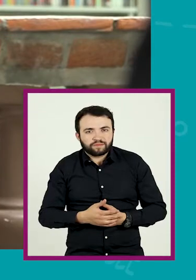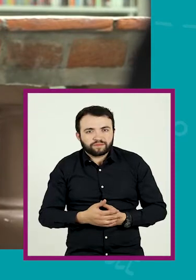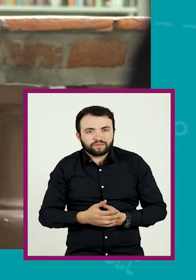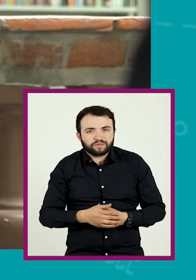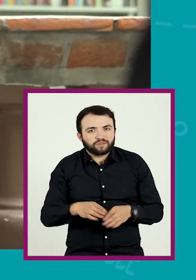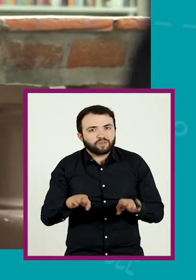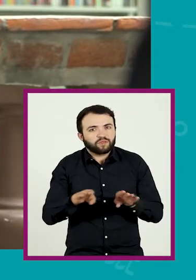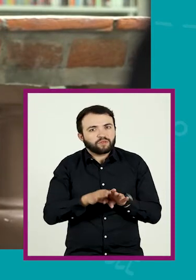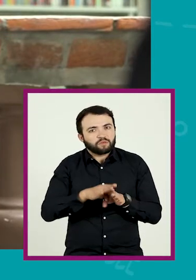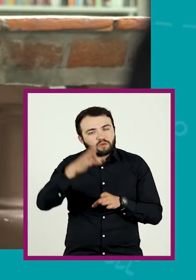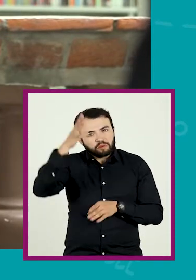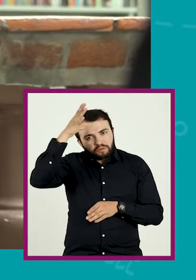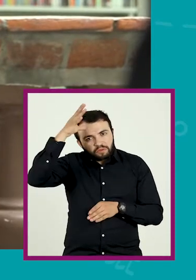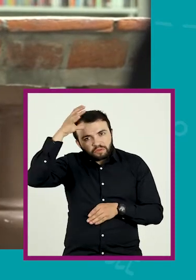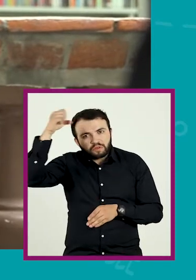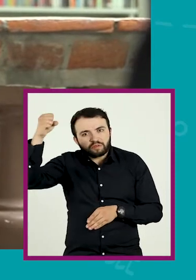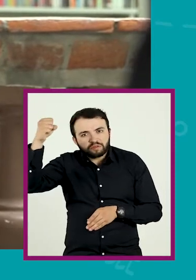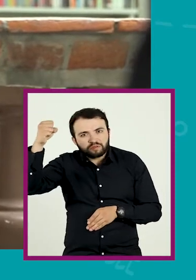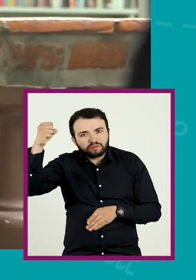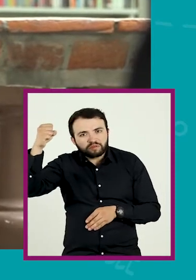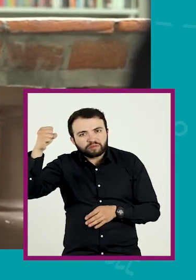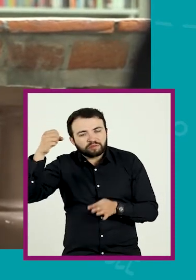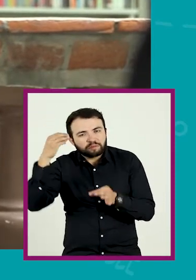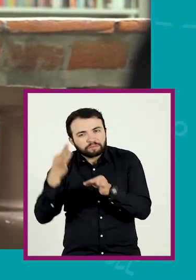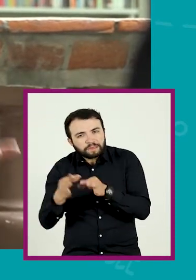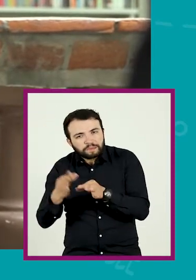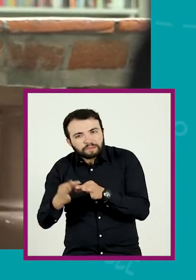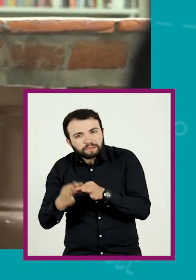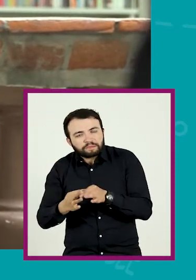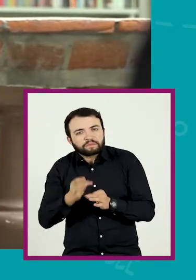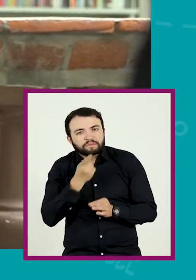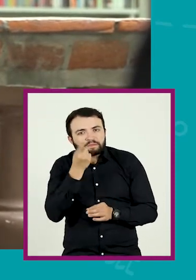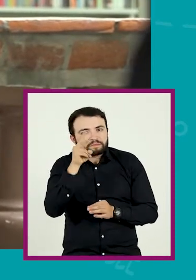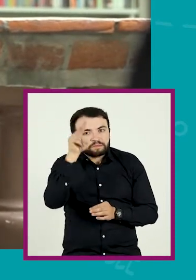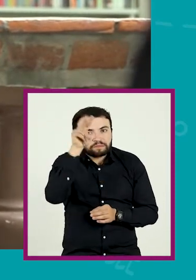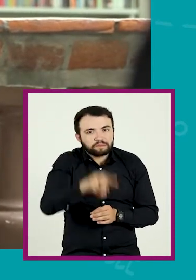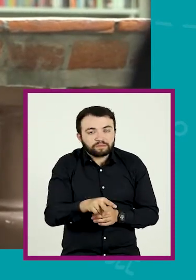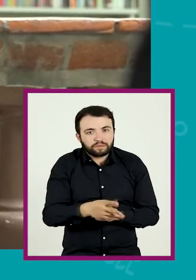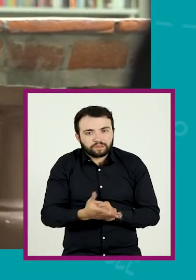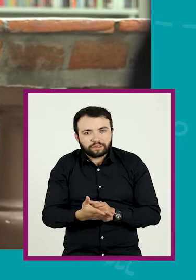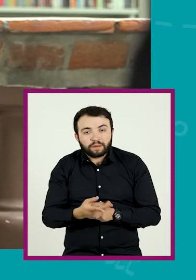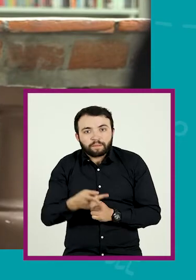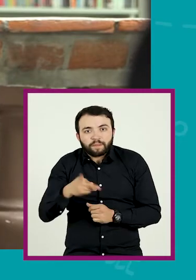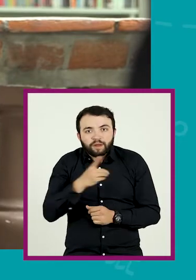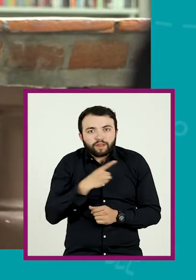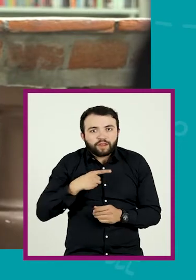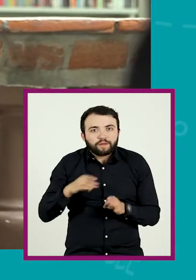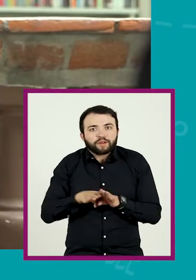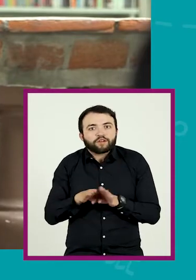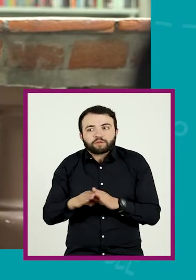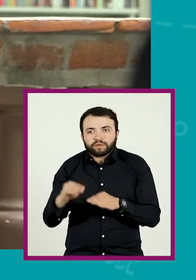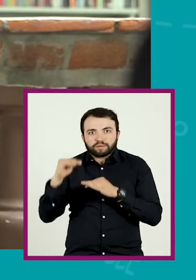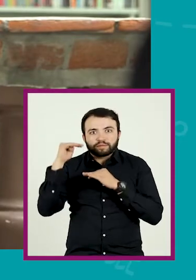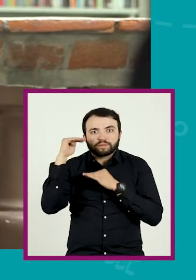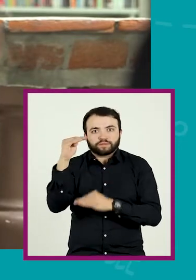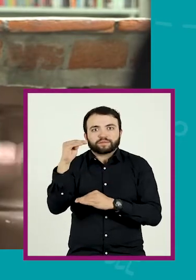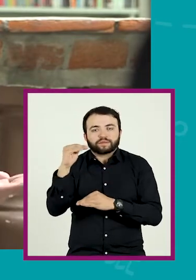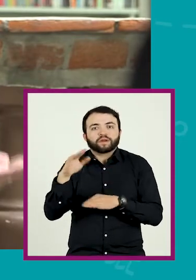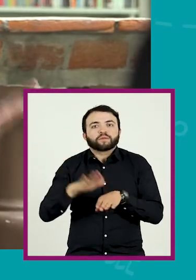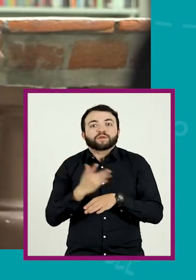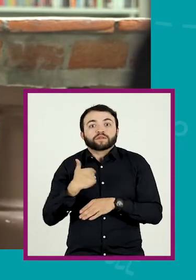diré? Un conocimiento adecuado de los principios. Porque si no establecemos los límites, entonces